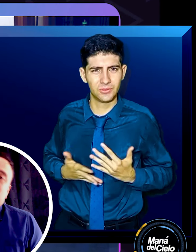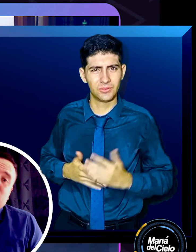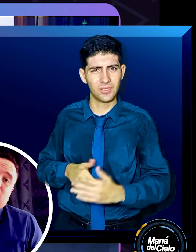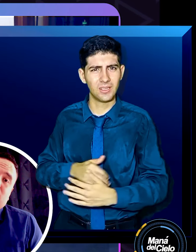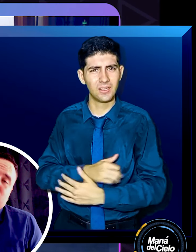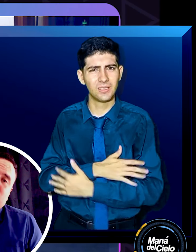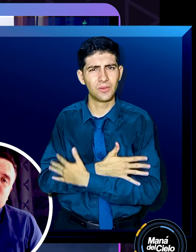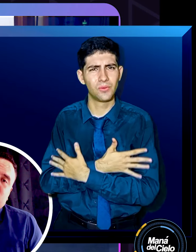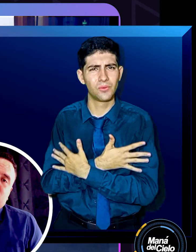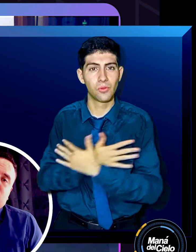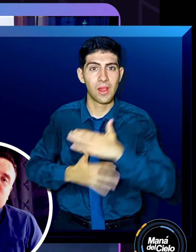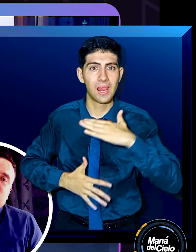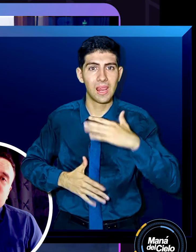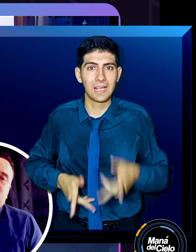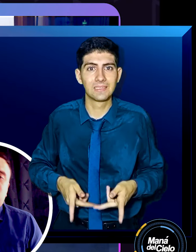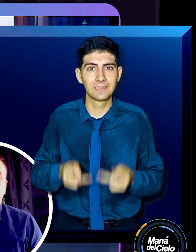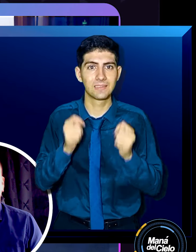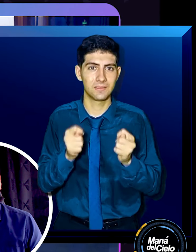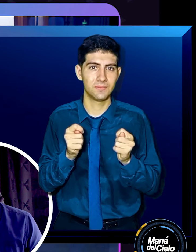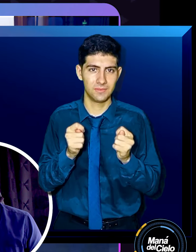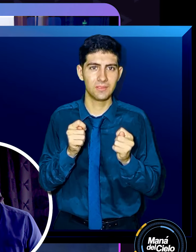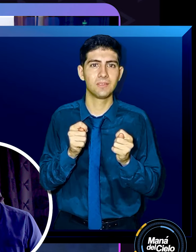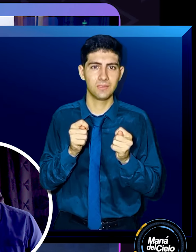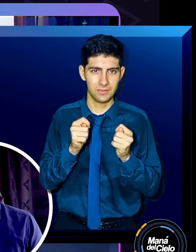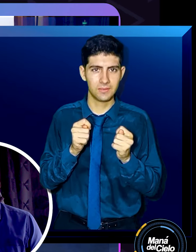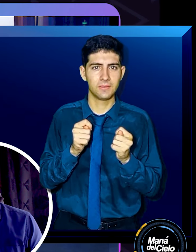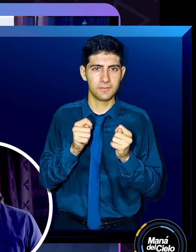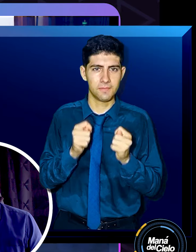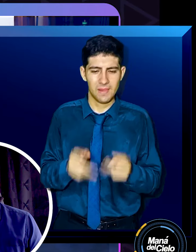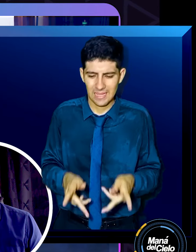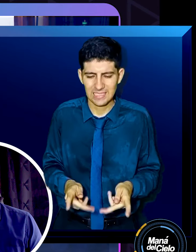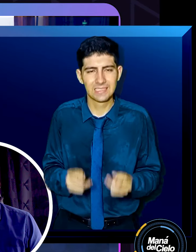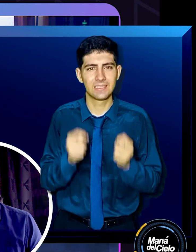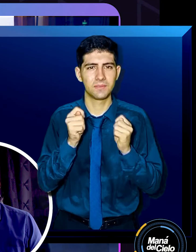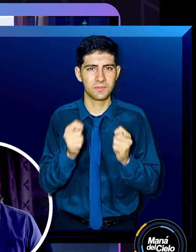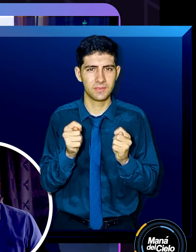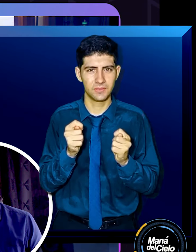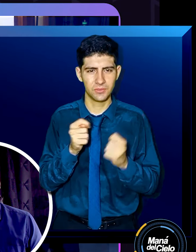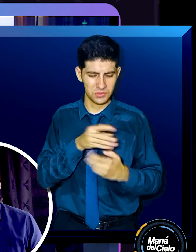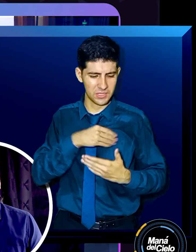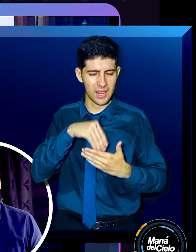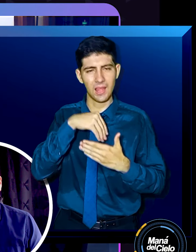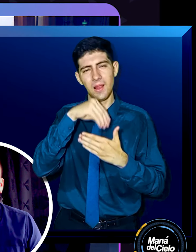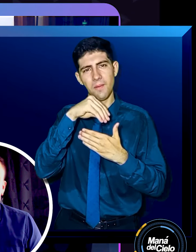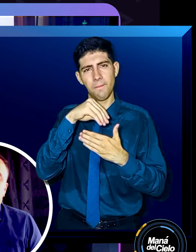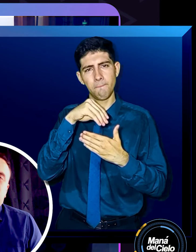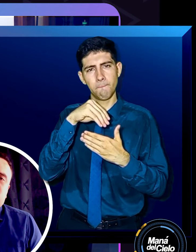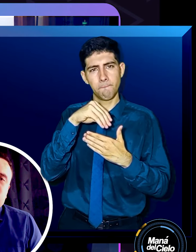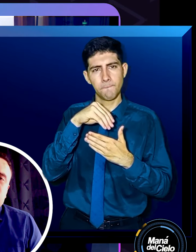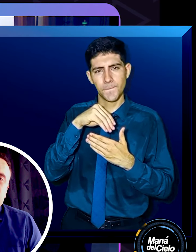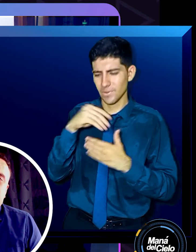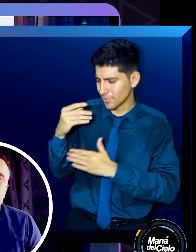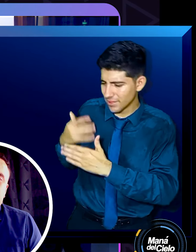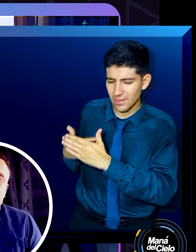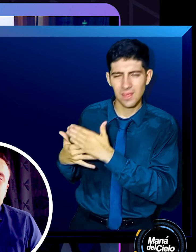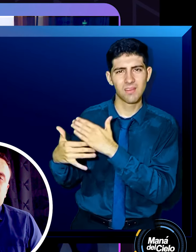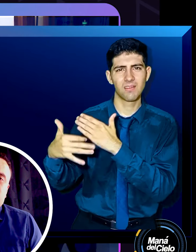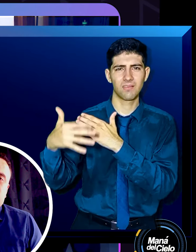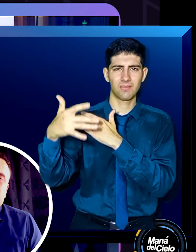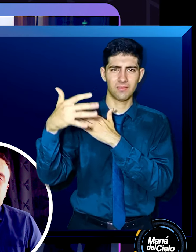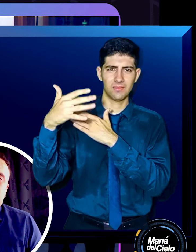aleluya. Así que el agua que el Señor ofrece no es un agua que sacia pasajeramente.